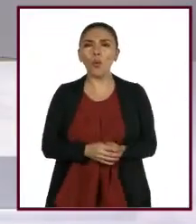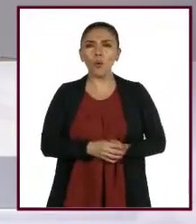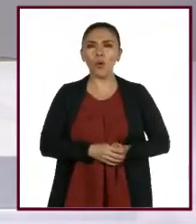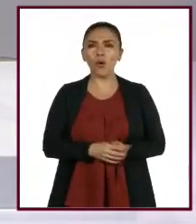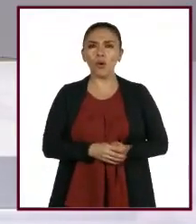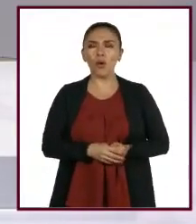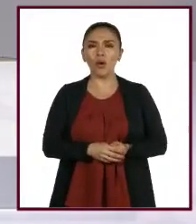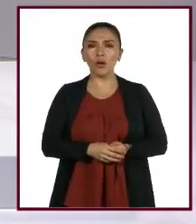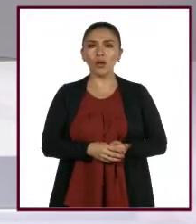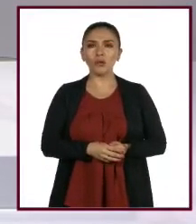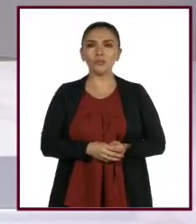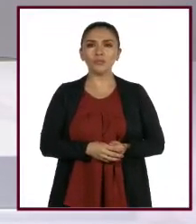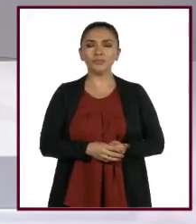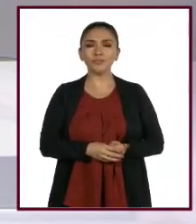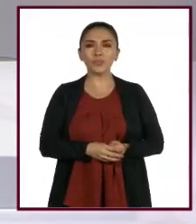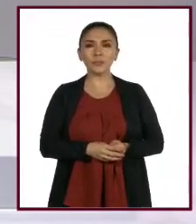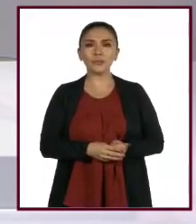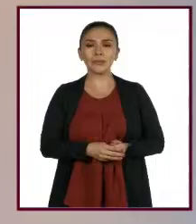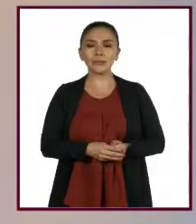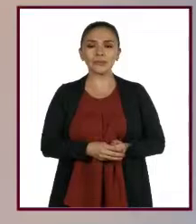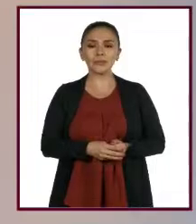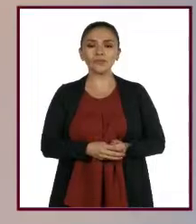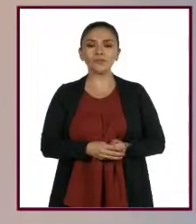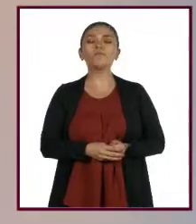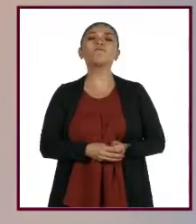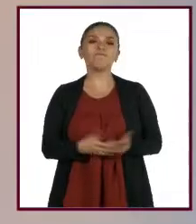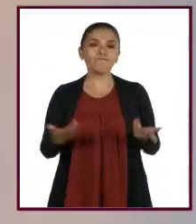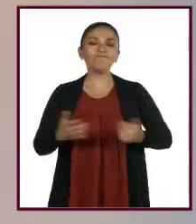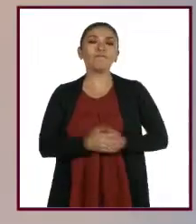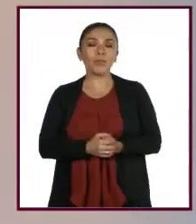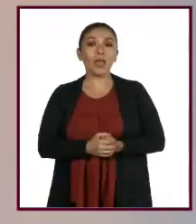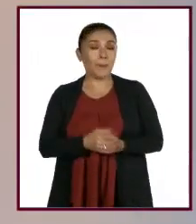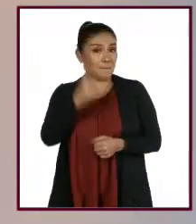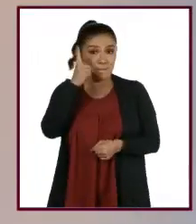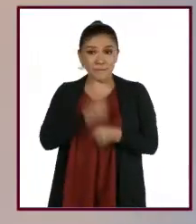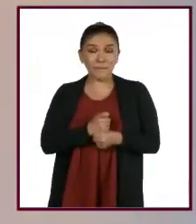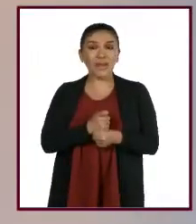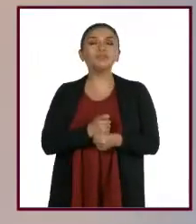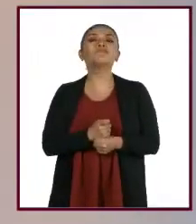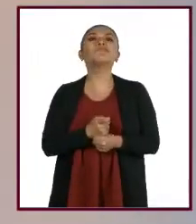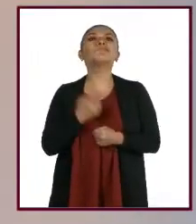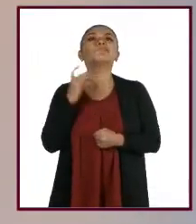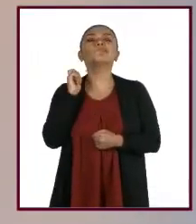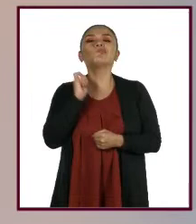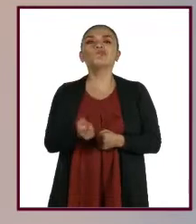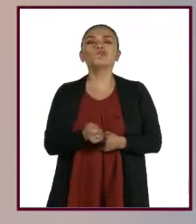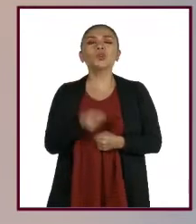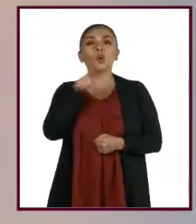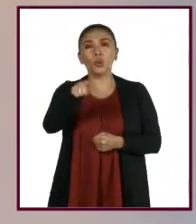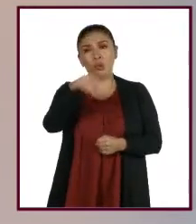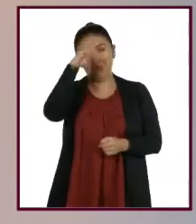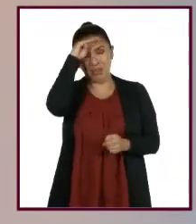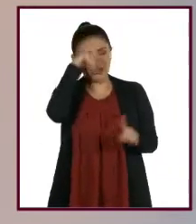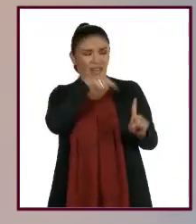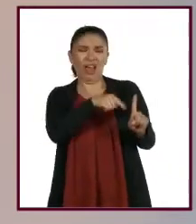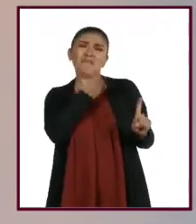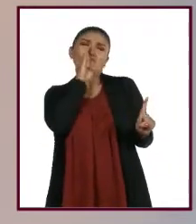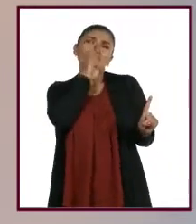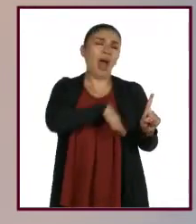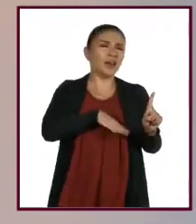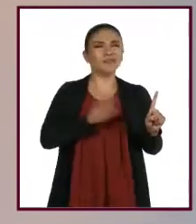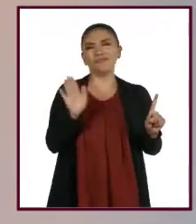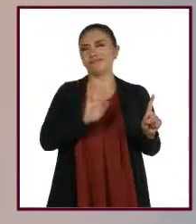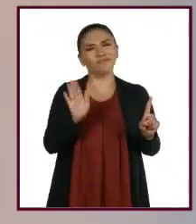alguien de nuestra audiencia. Claro, lo primero es no juzgar,